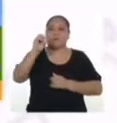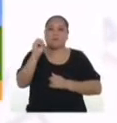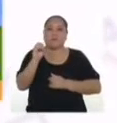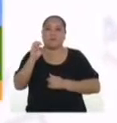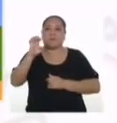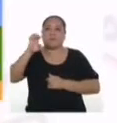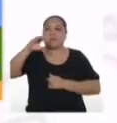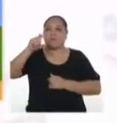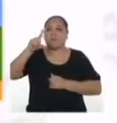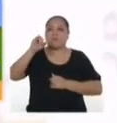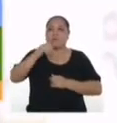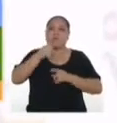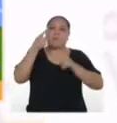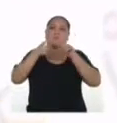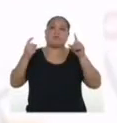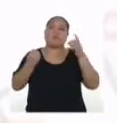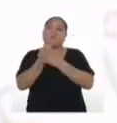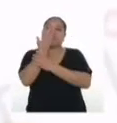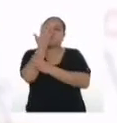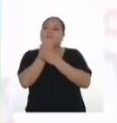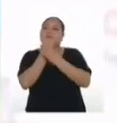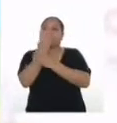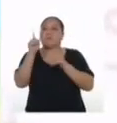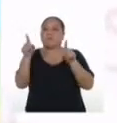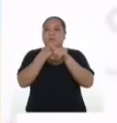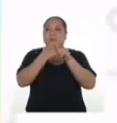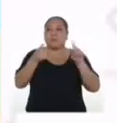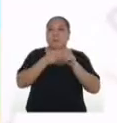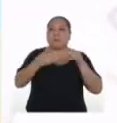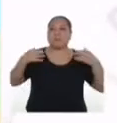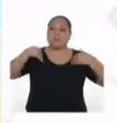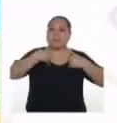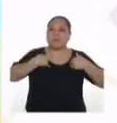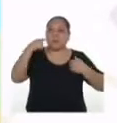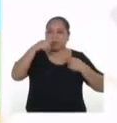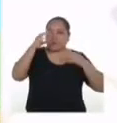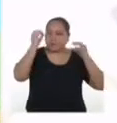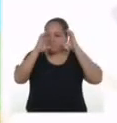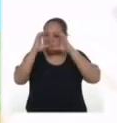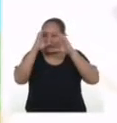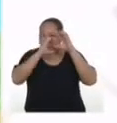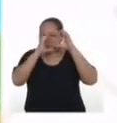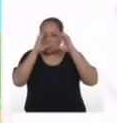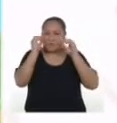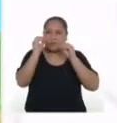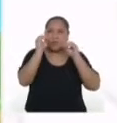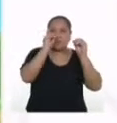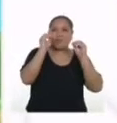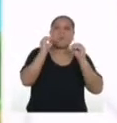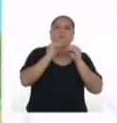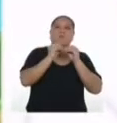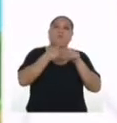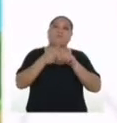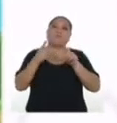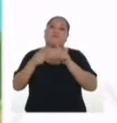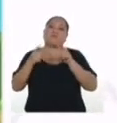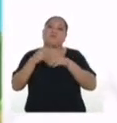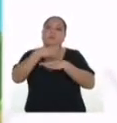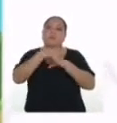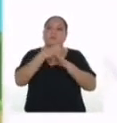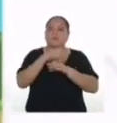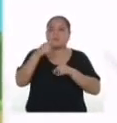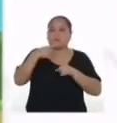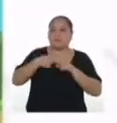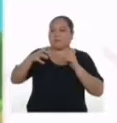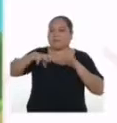diversidad de especies de flora y fauna. Ellos han buscado adaptarse y encontrar soluciones a los problemas producto de su compleja geografía.